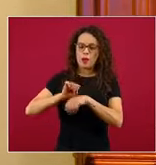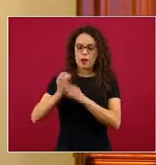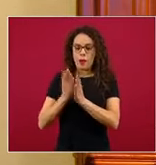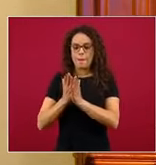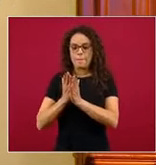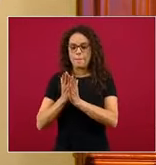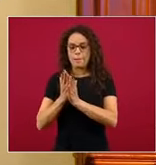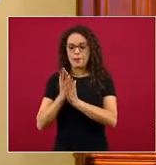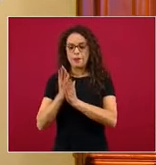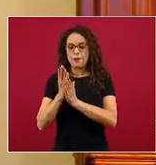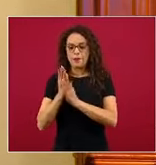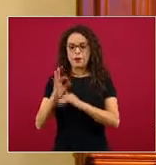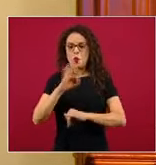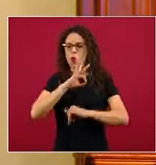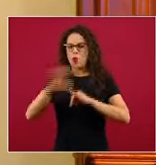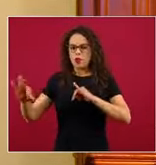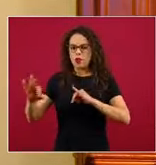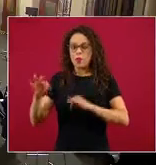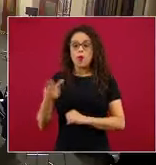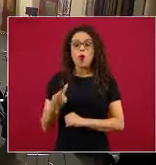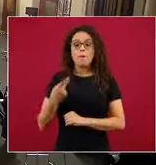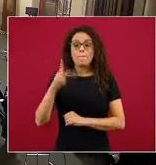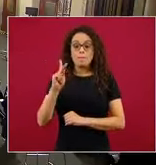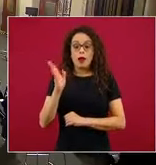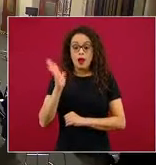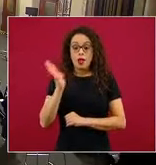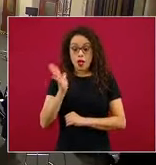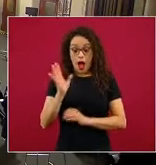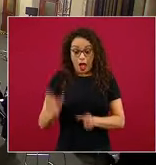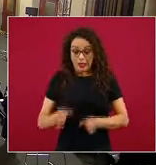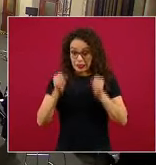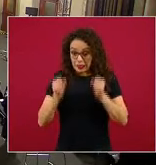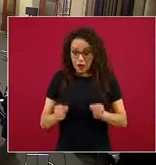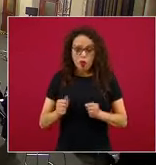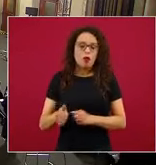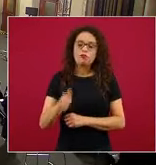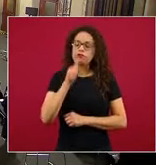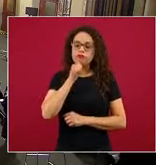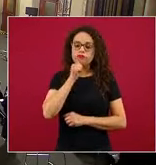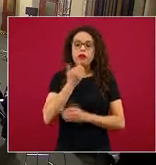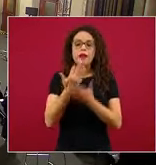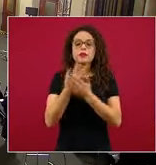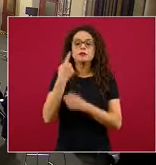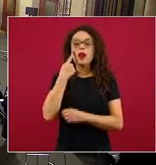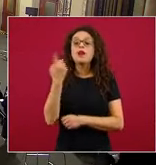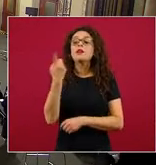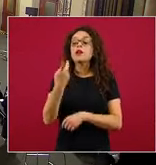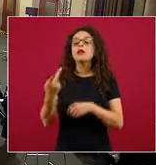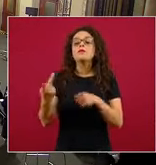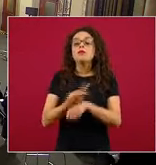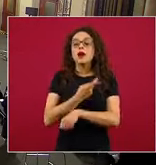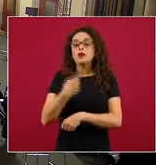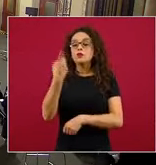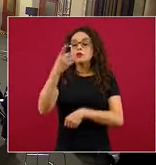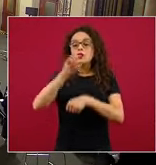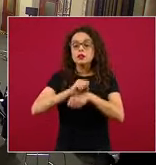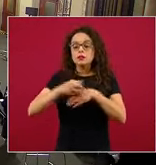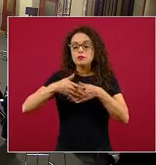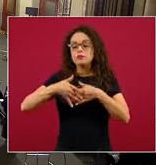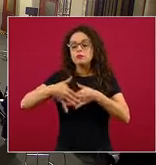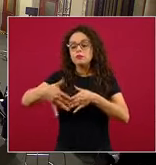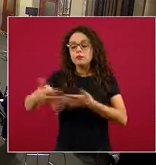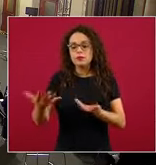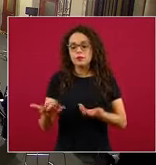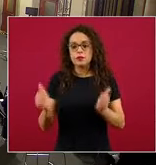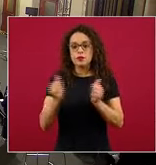comportamiento al final, pero que todavía no puede ser concluyente. Veremos qué pasa en los siguientes días o en una semana más de datos, y